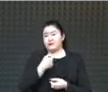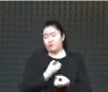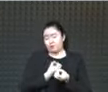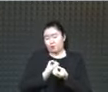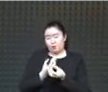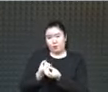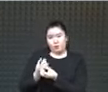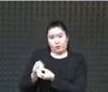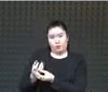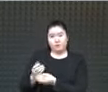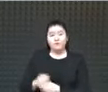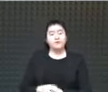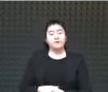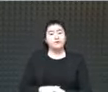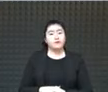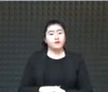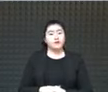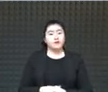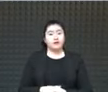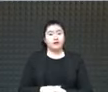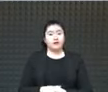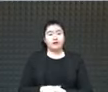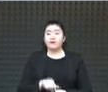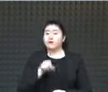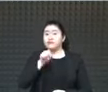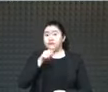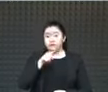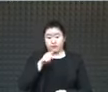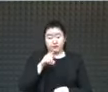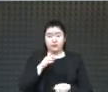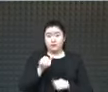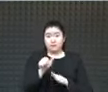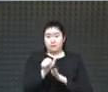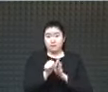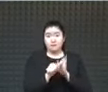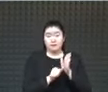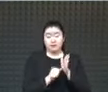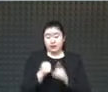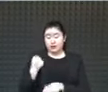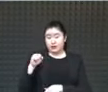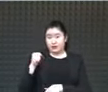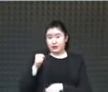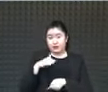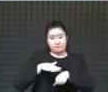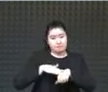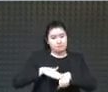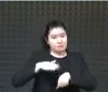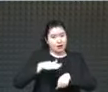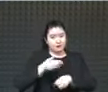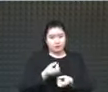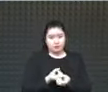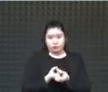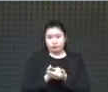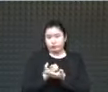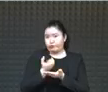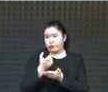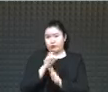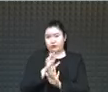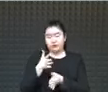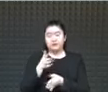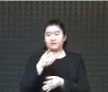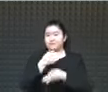que también va a incrementarse a partir del mes de septiembre, para que todos y todas